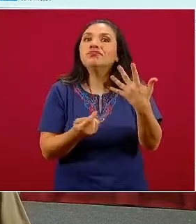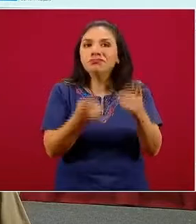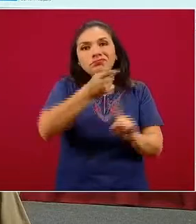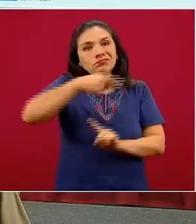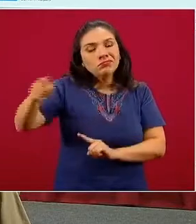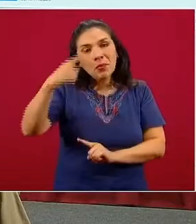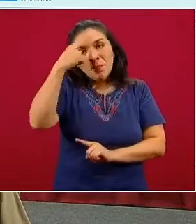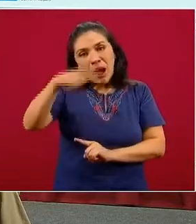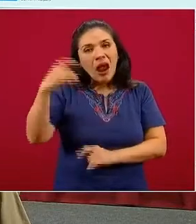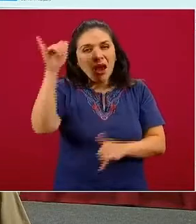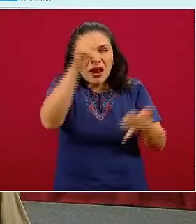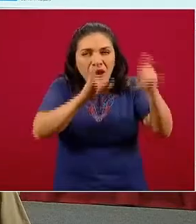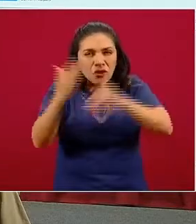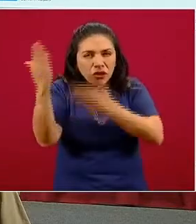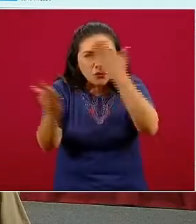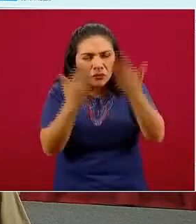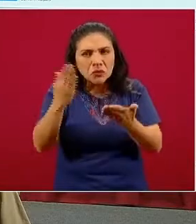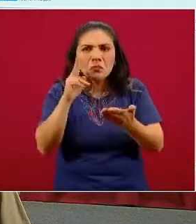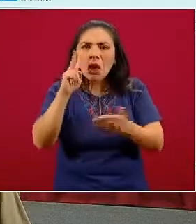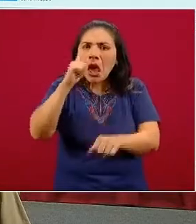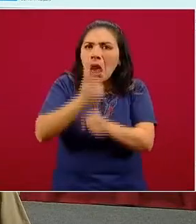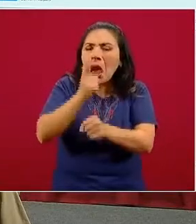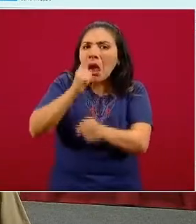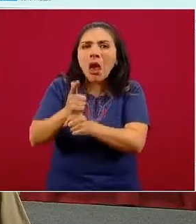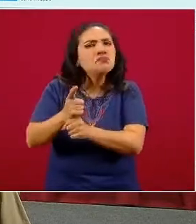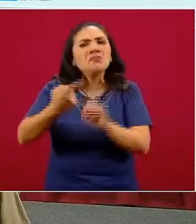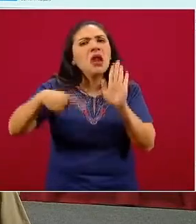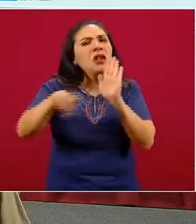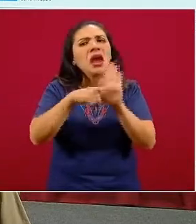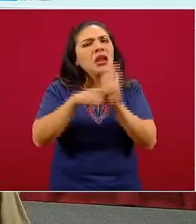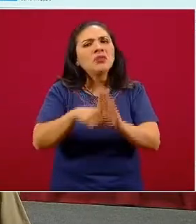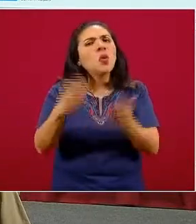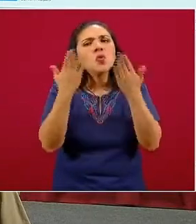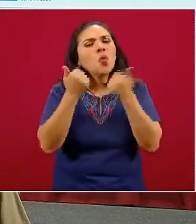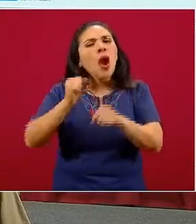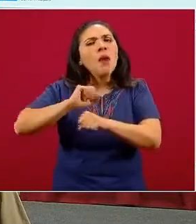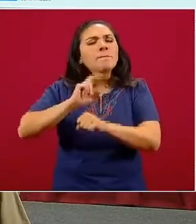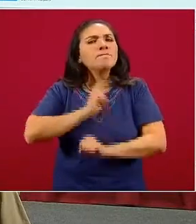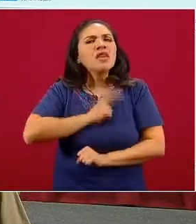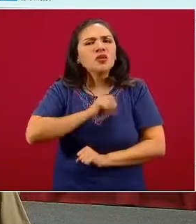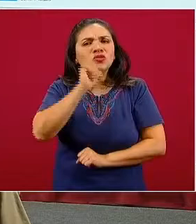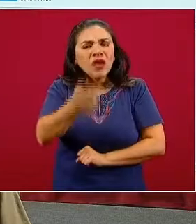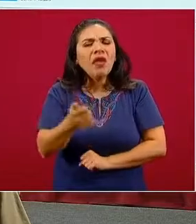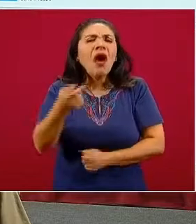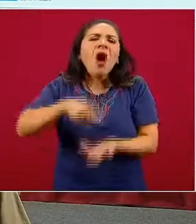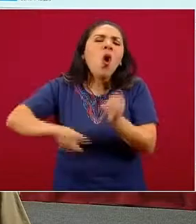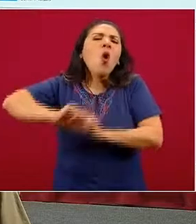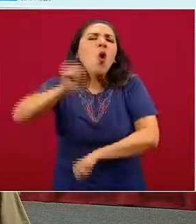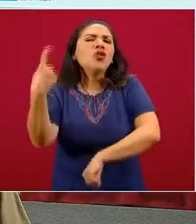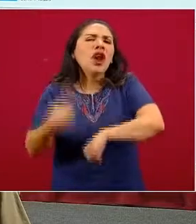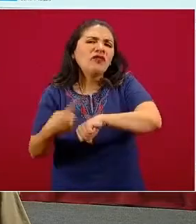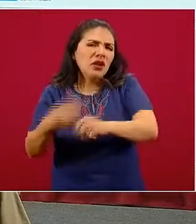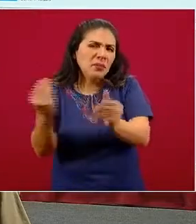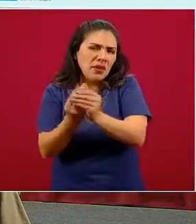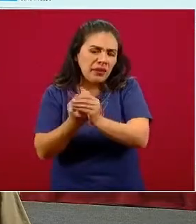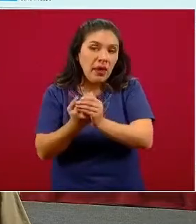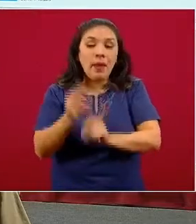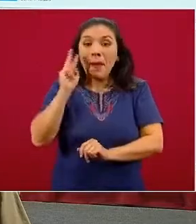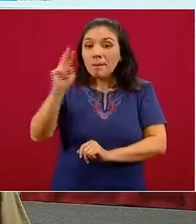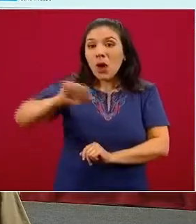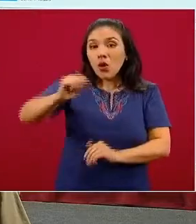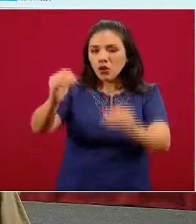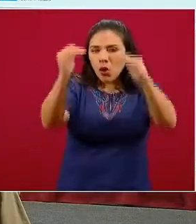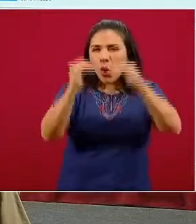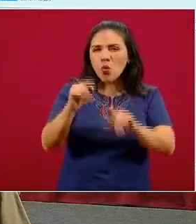laboratorio y se ha encontrado que son negativas, que no tienen el virus, sus síntomas se explican por otra causa. Lo que aparece en esta